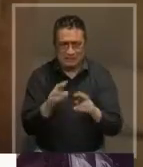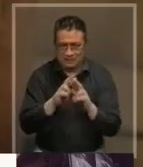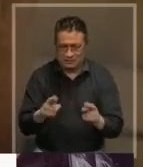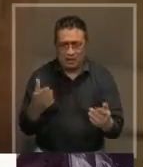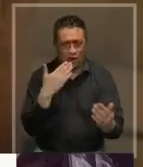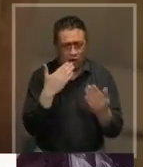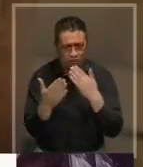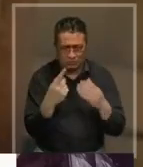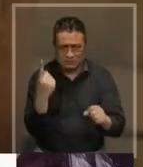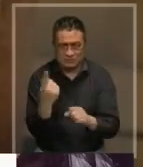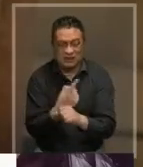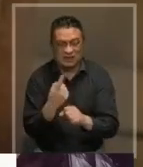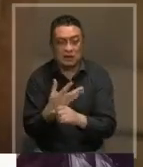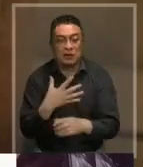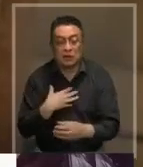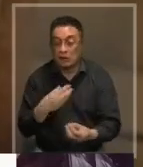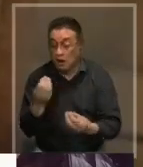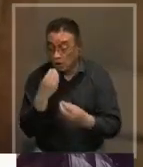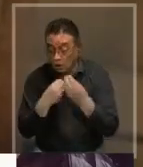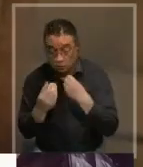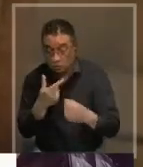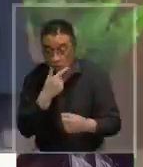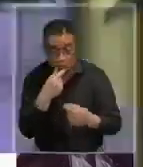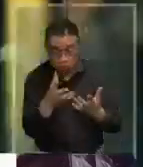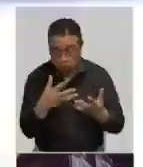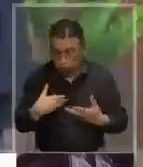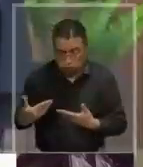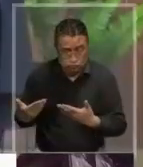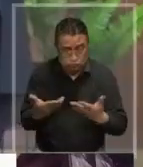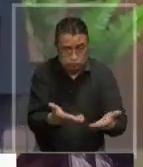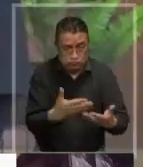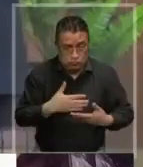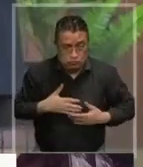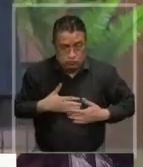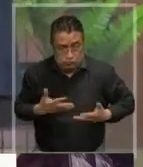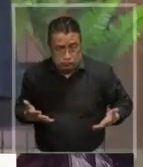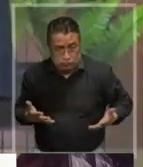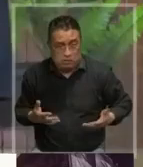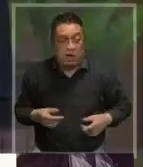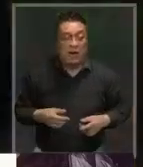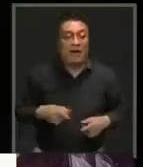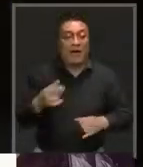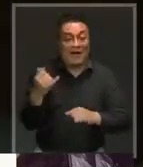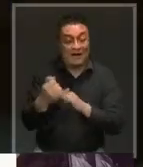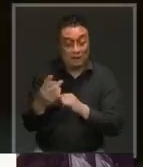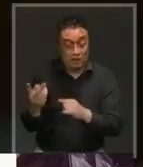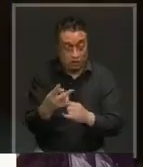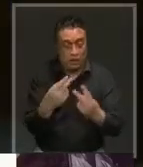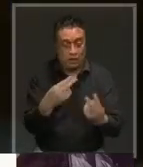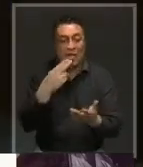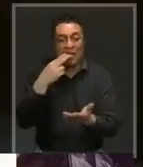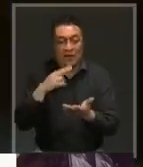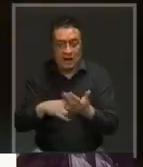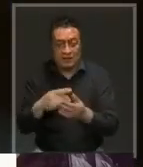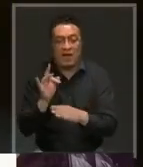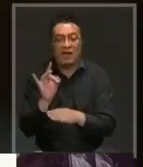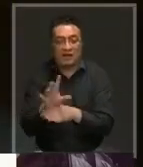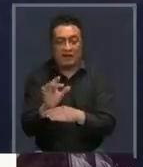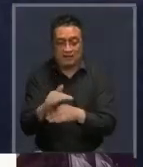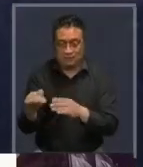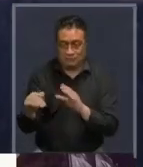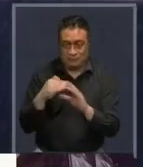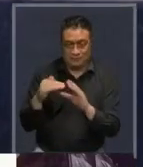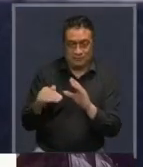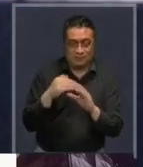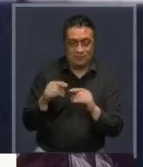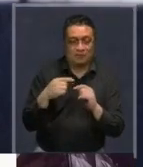conversando quieren algo para comer Lo que ustedes quieran Yo les doy Antonieta y su amiga recibían cartas del obispo Casanova desde